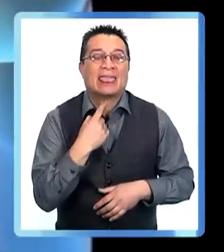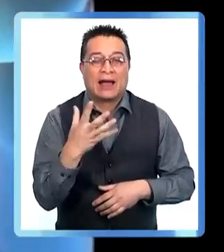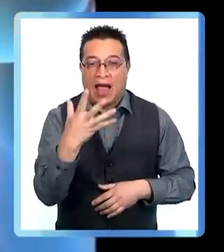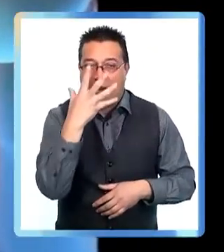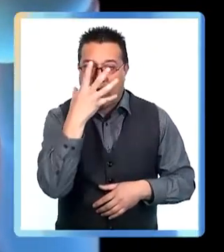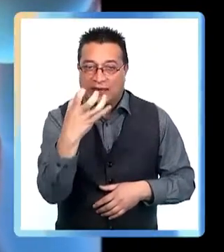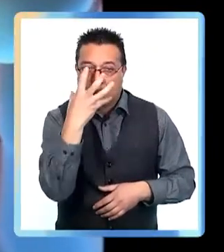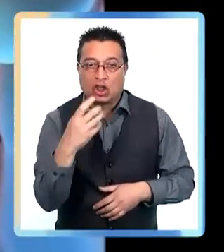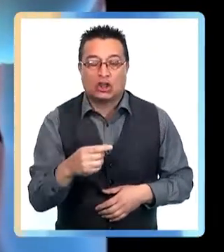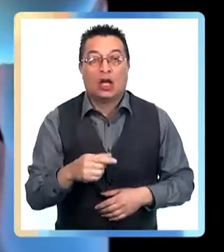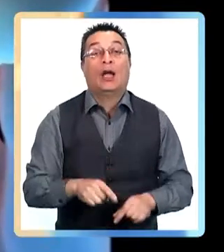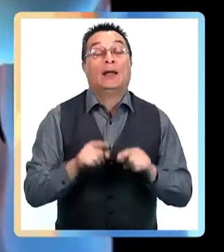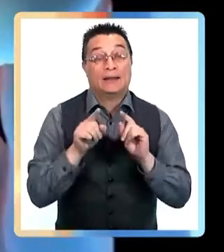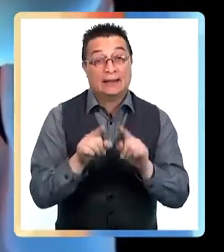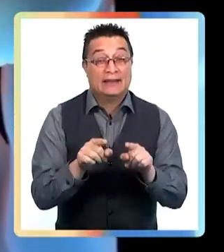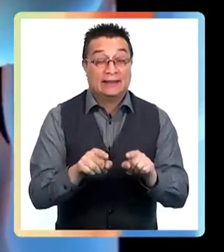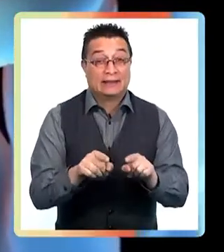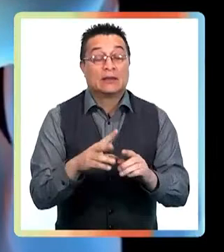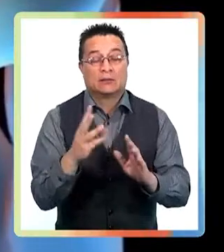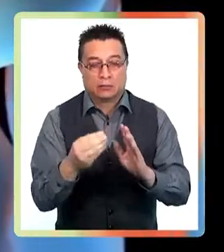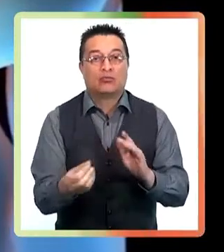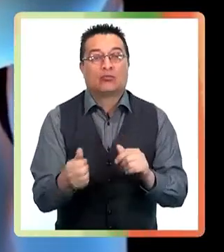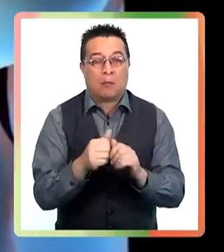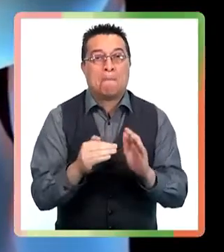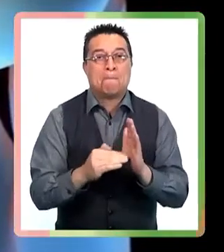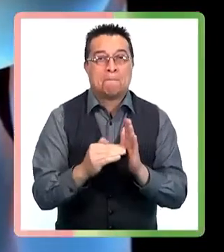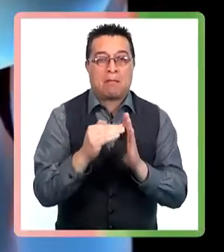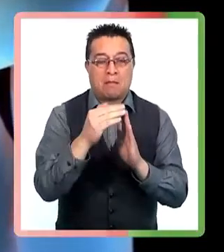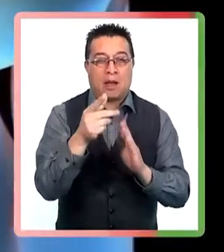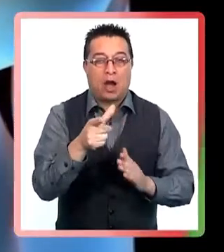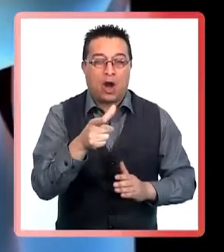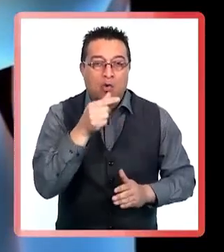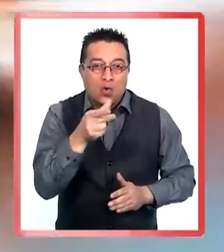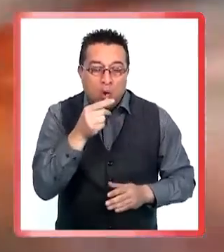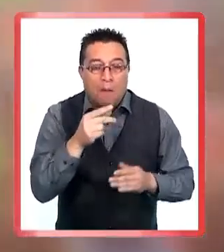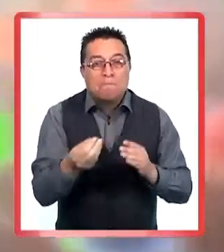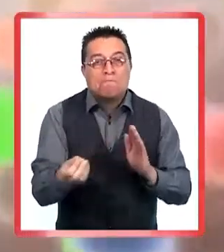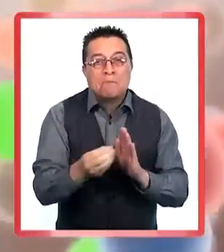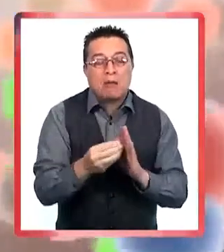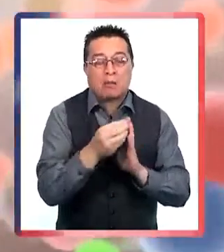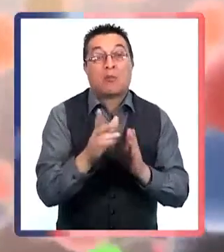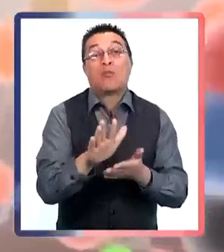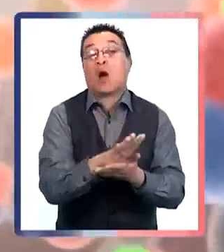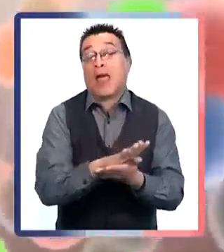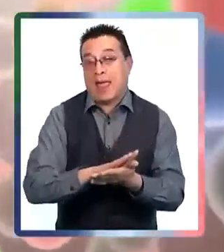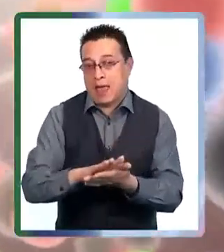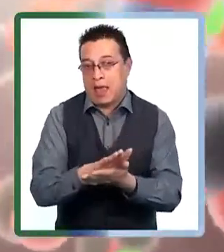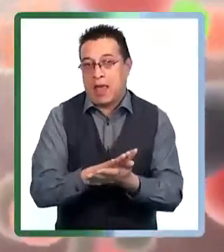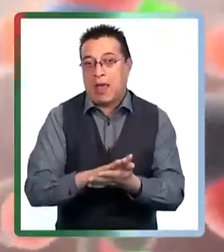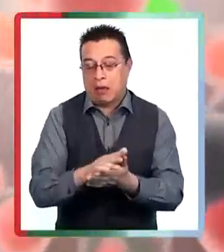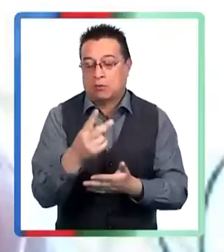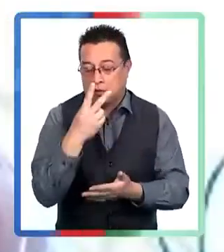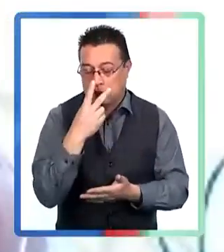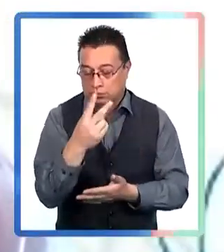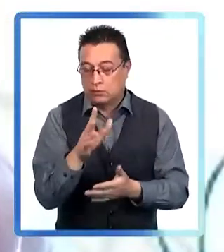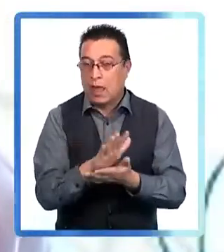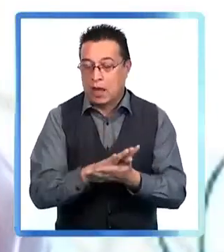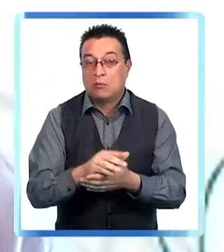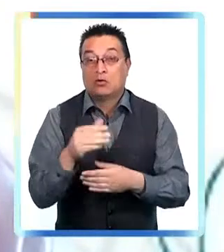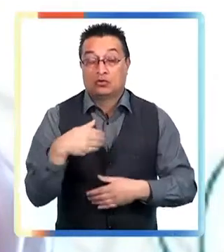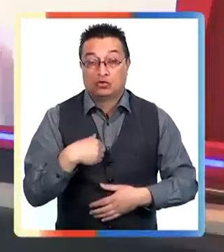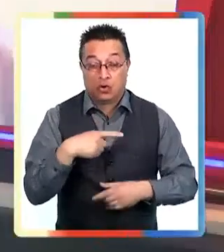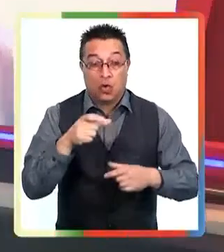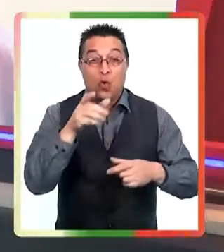Habitualmente la adicción lleva un incremento del consumo. ¿Ya? Le voy a dar un ejemplo para matizar